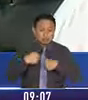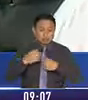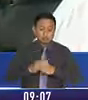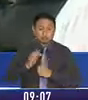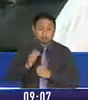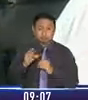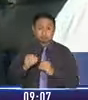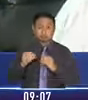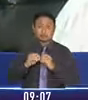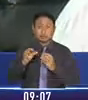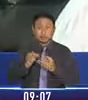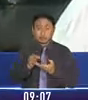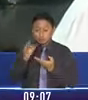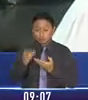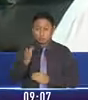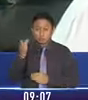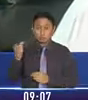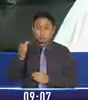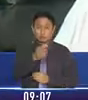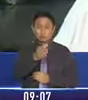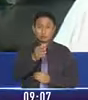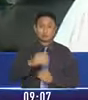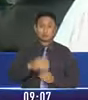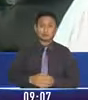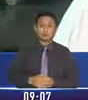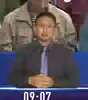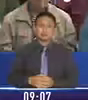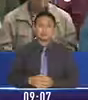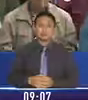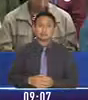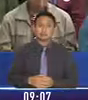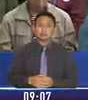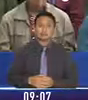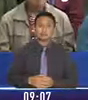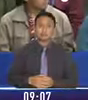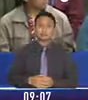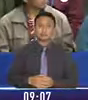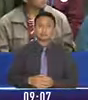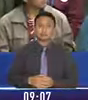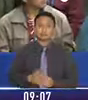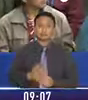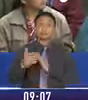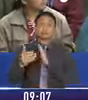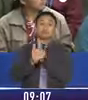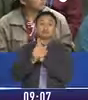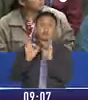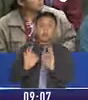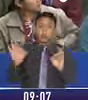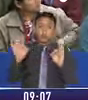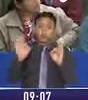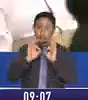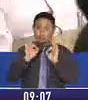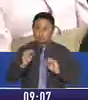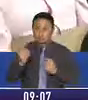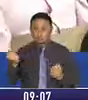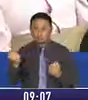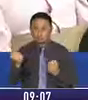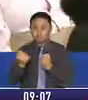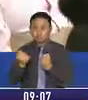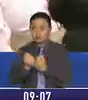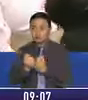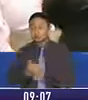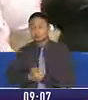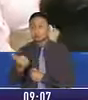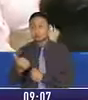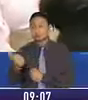trasladar a más cantones pequeños porque vamos a hacer en las cabeceras provinciales. Capacitación importante que incluso podrá aportar para aquellos que